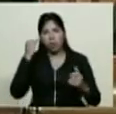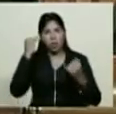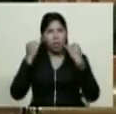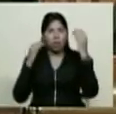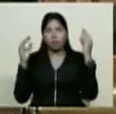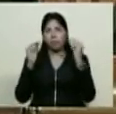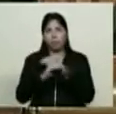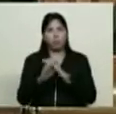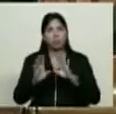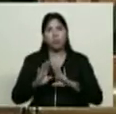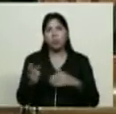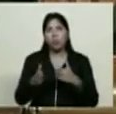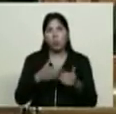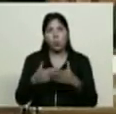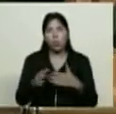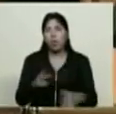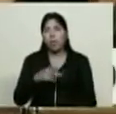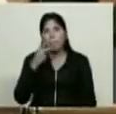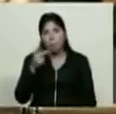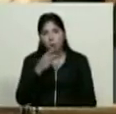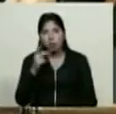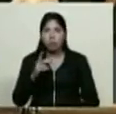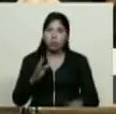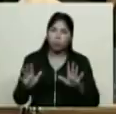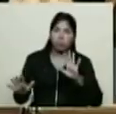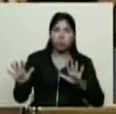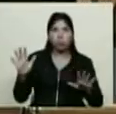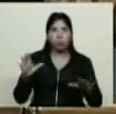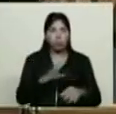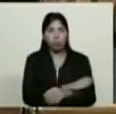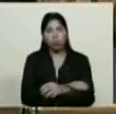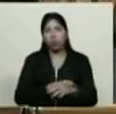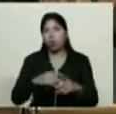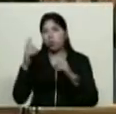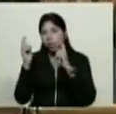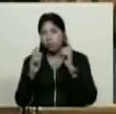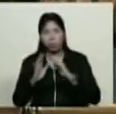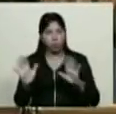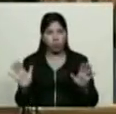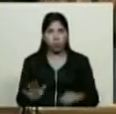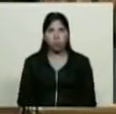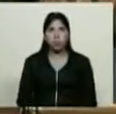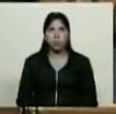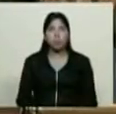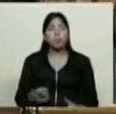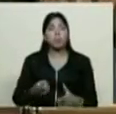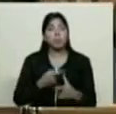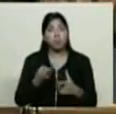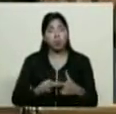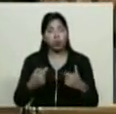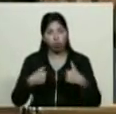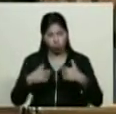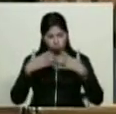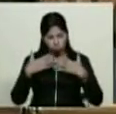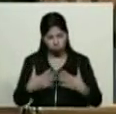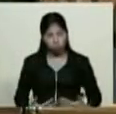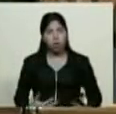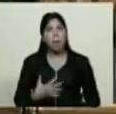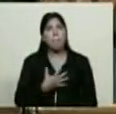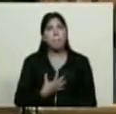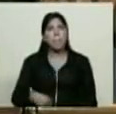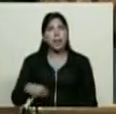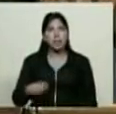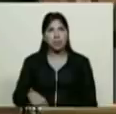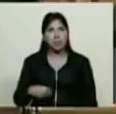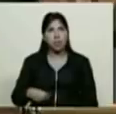independientemente de sus posiciones políticas e ideológicas. En este sentido, en mi condición de presidente del Tribunal